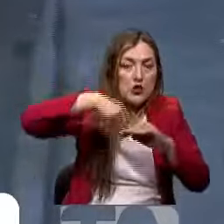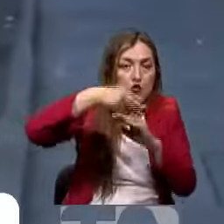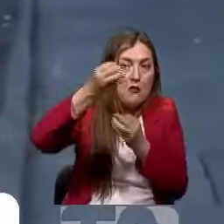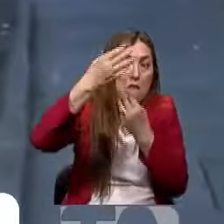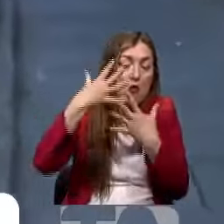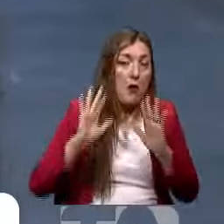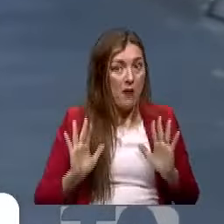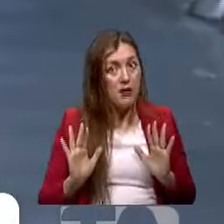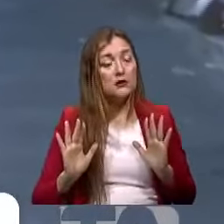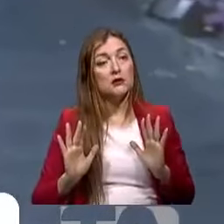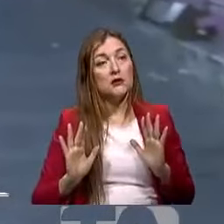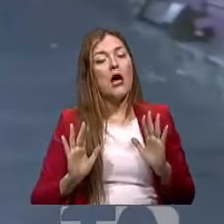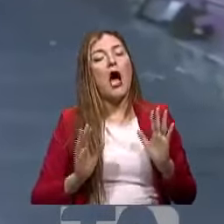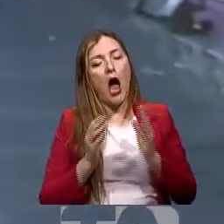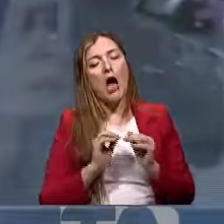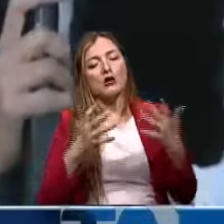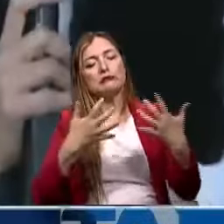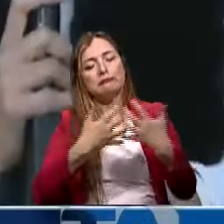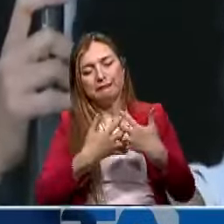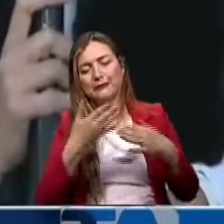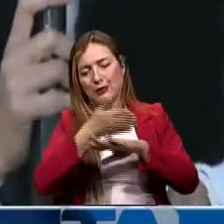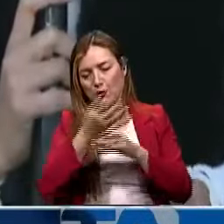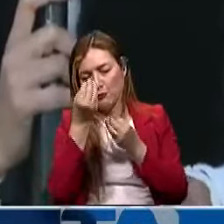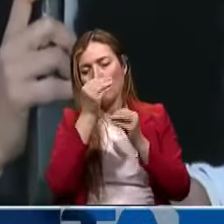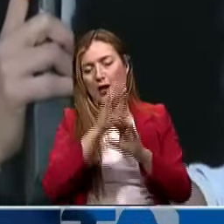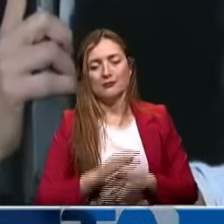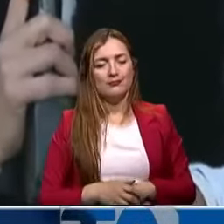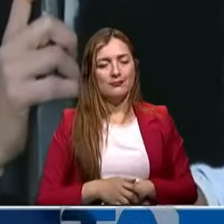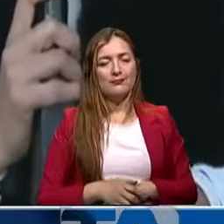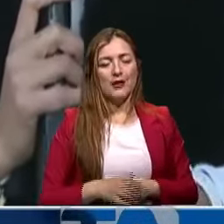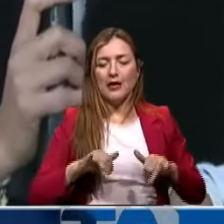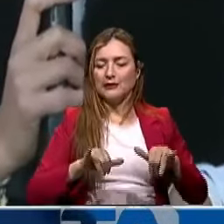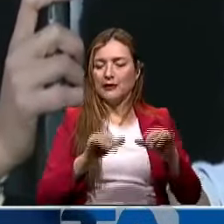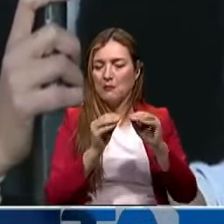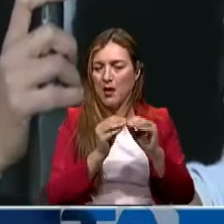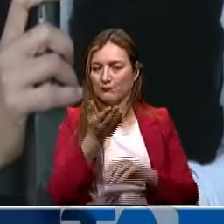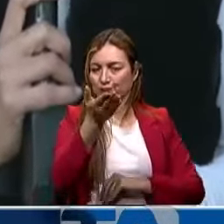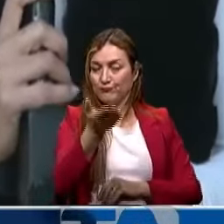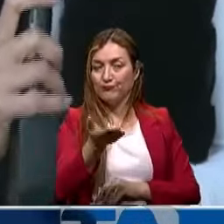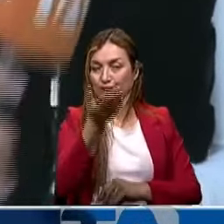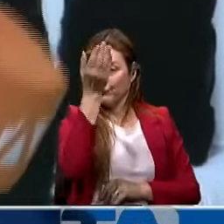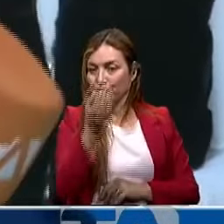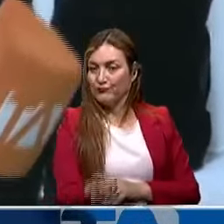más información sobre este hecho en las próximas horas. Esta información que tenemos, volvemos con ustedes, estudios. Muy buenos días.